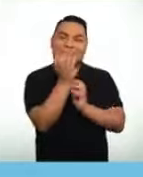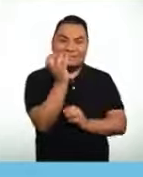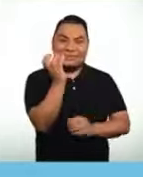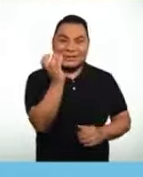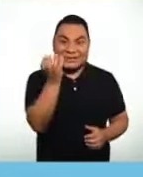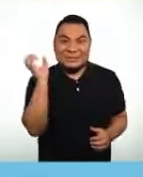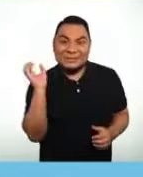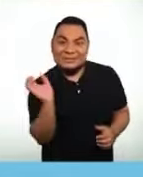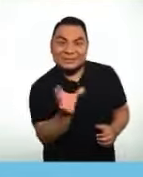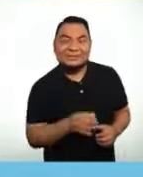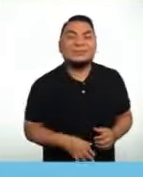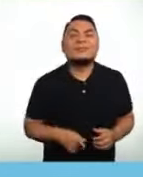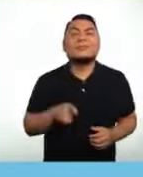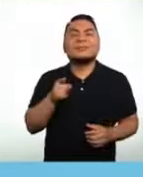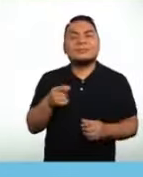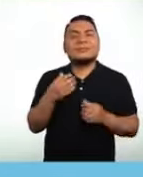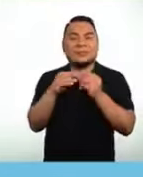ejemplo.